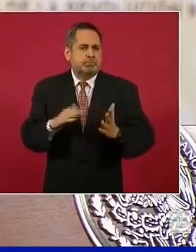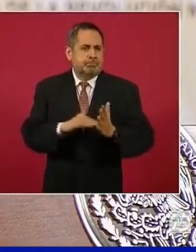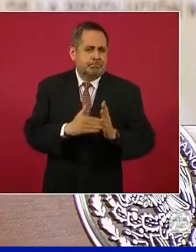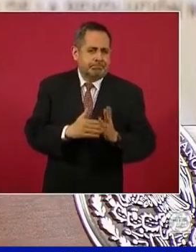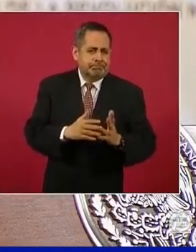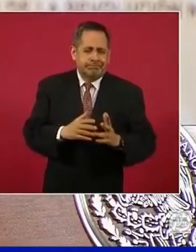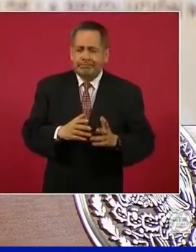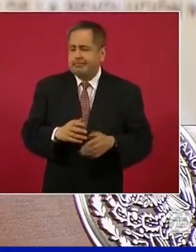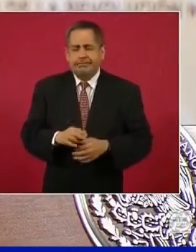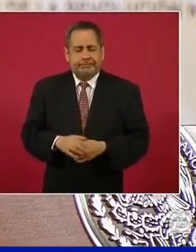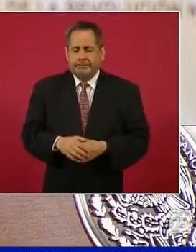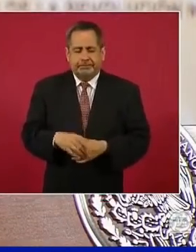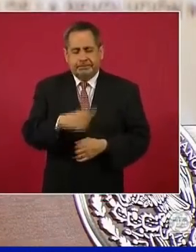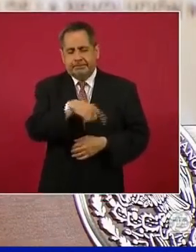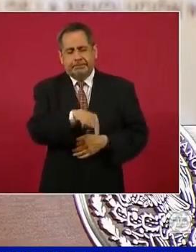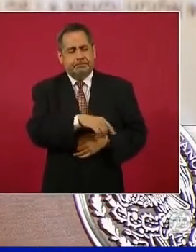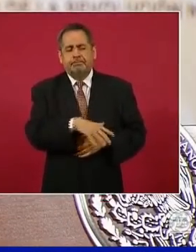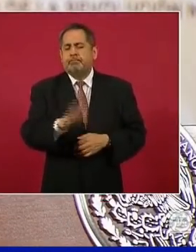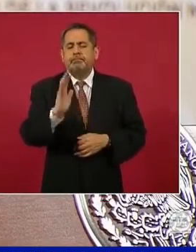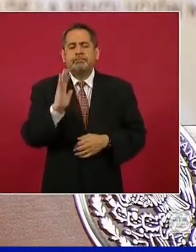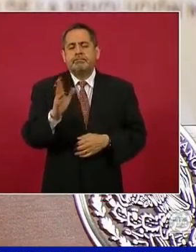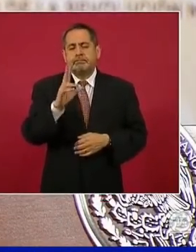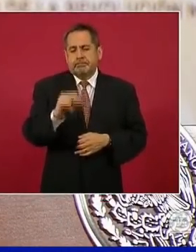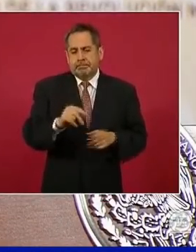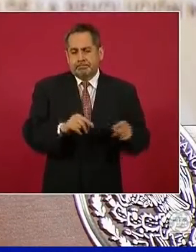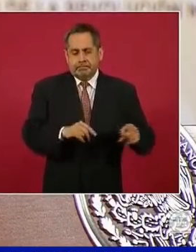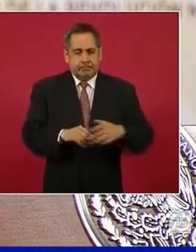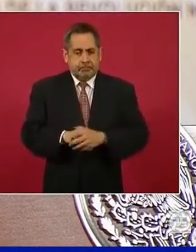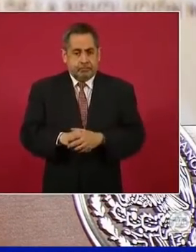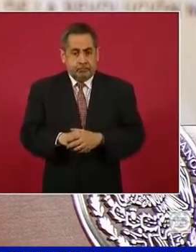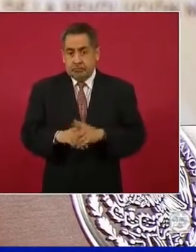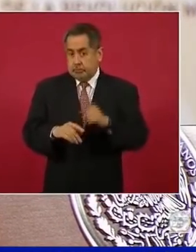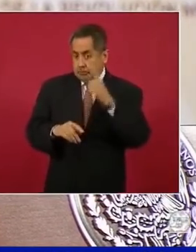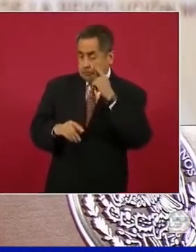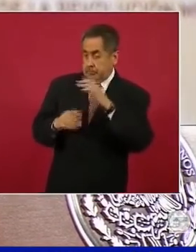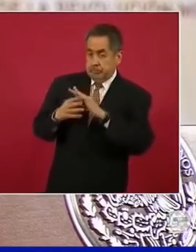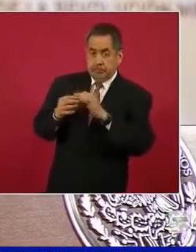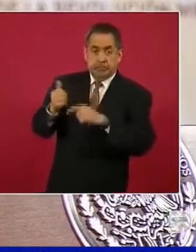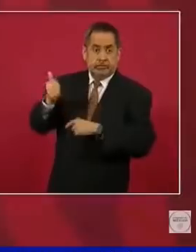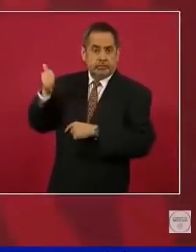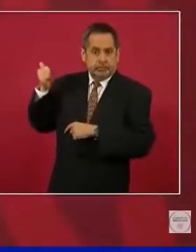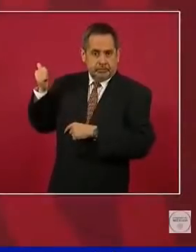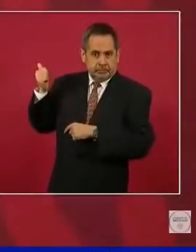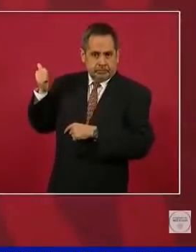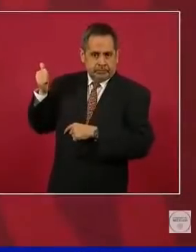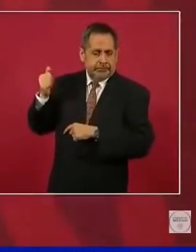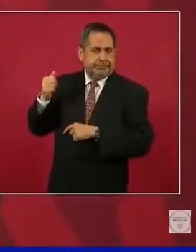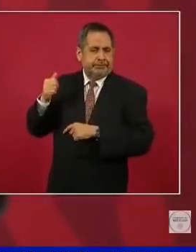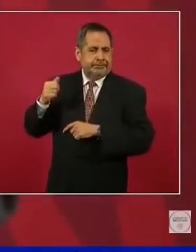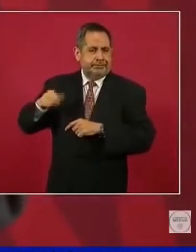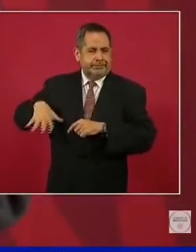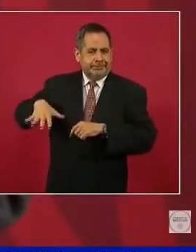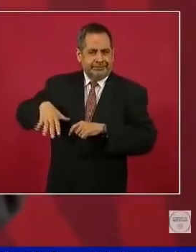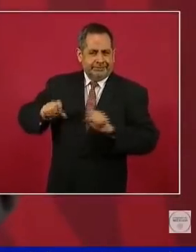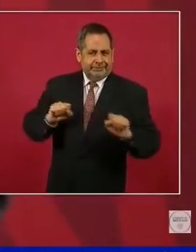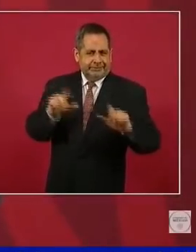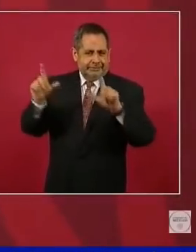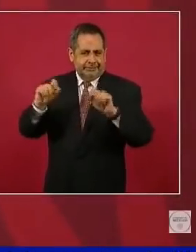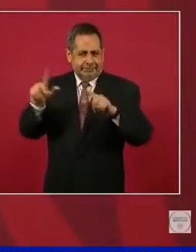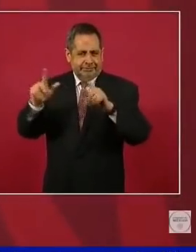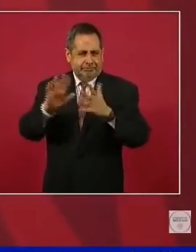la delincuencia de cuello blanco, por aquí estamos hablando de la llamada delincuencia organizada, ¿no?